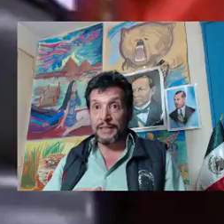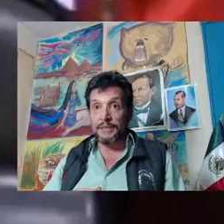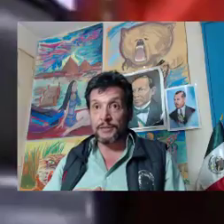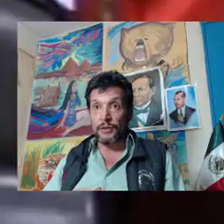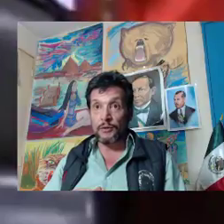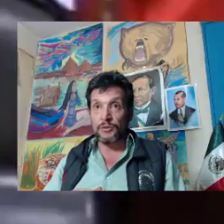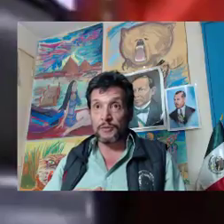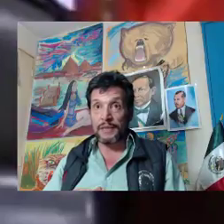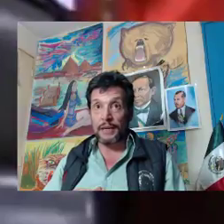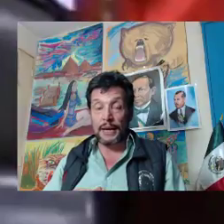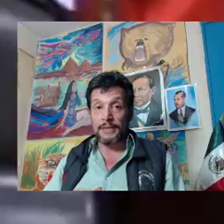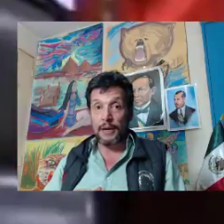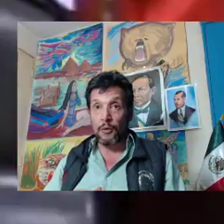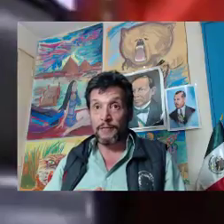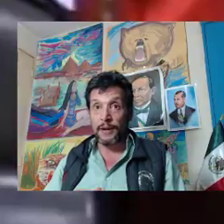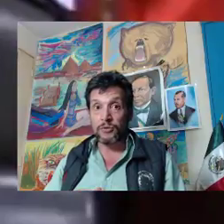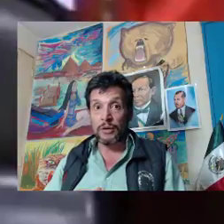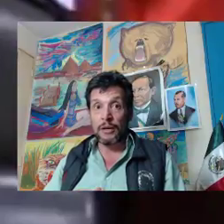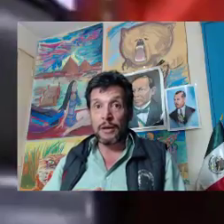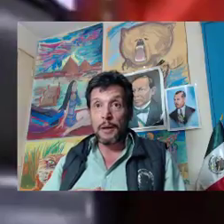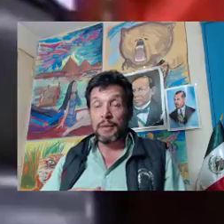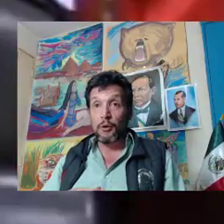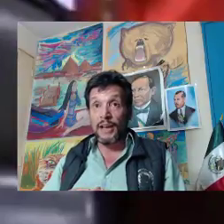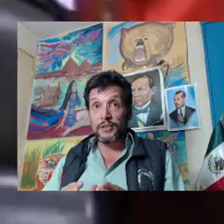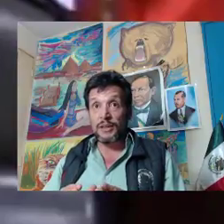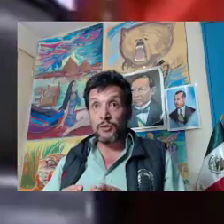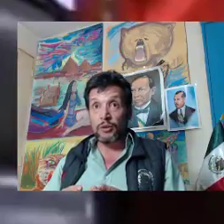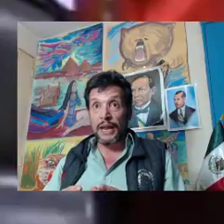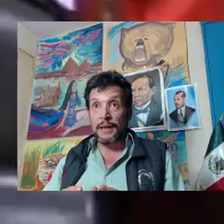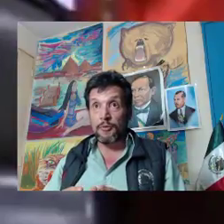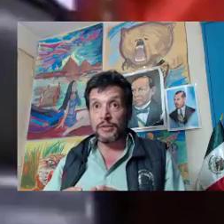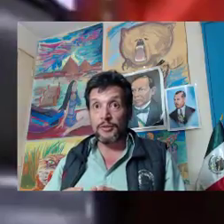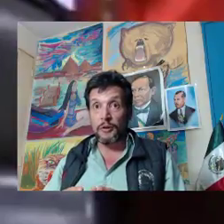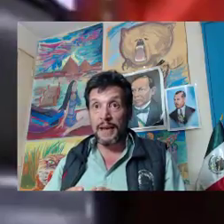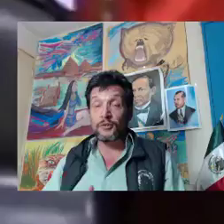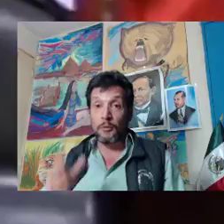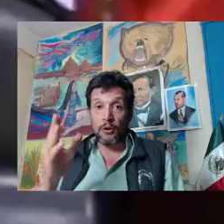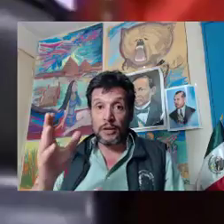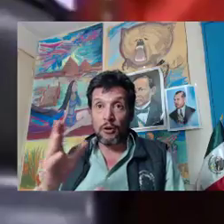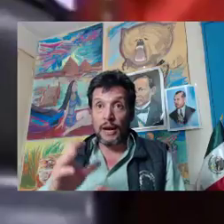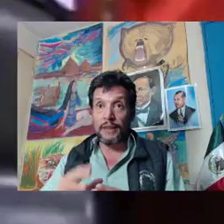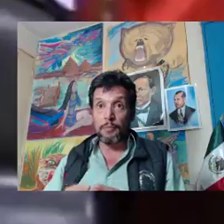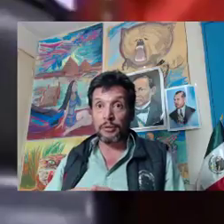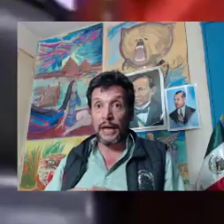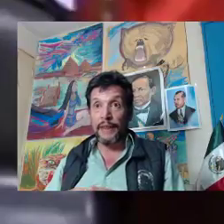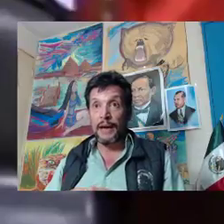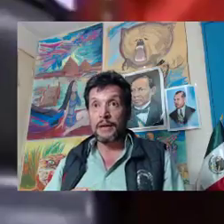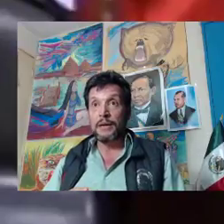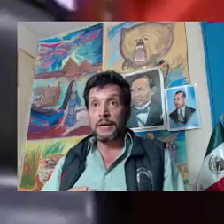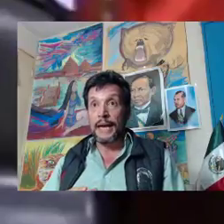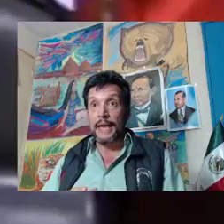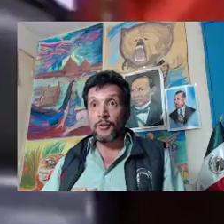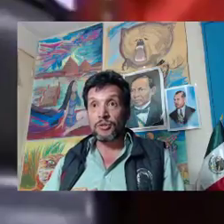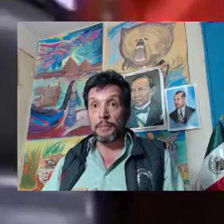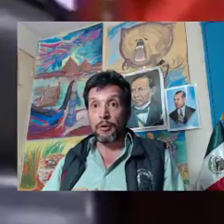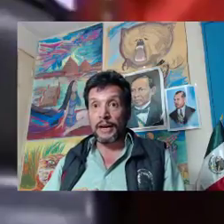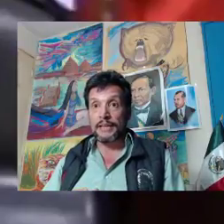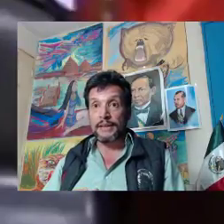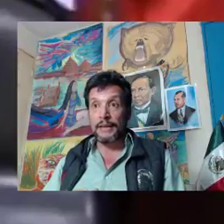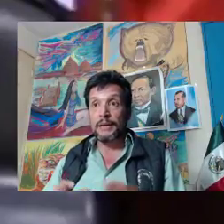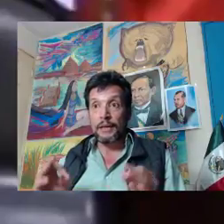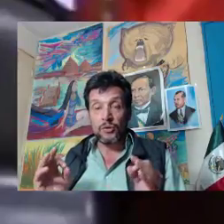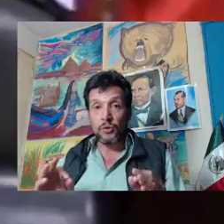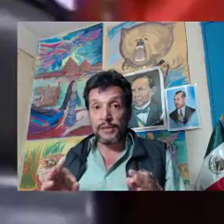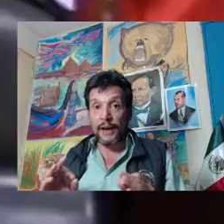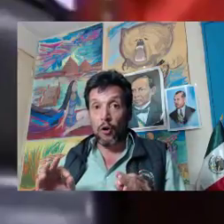decretos de privatización de nuestros materiales acuíferos. Pero esto es otra demostración más, como lo dijo la diputada, que ellos se